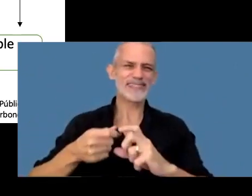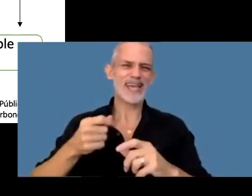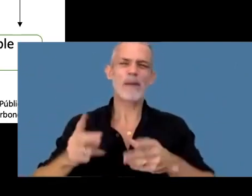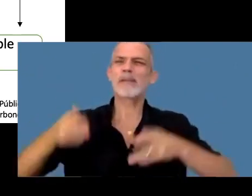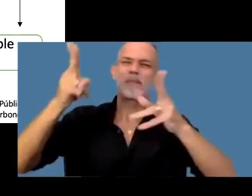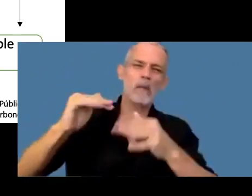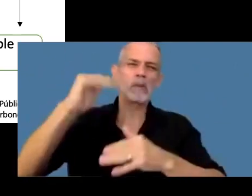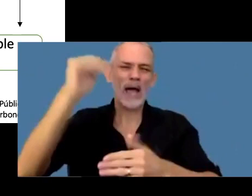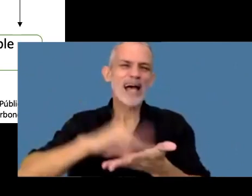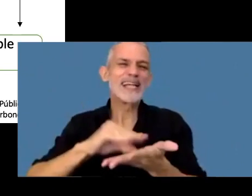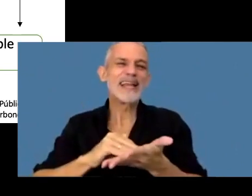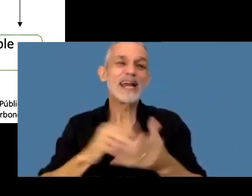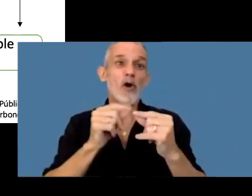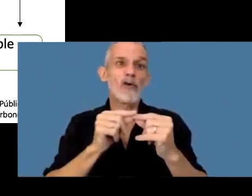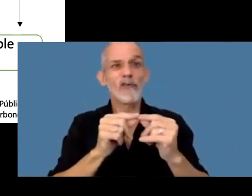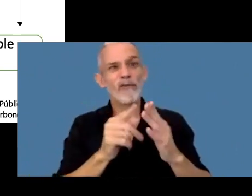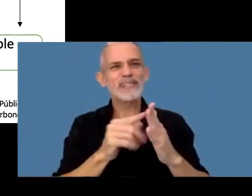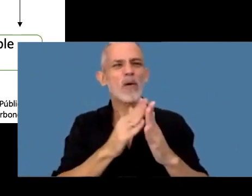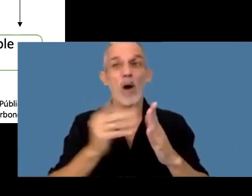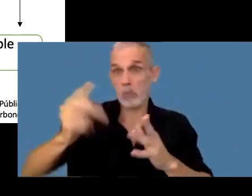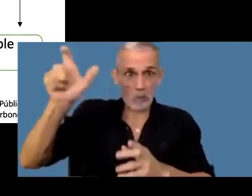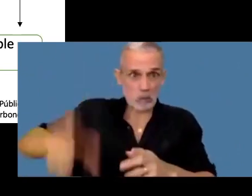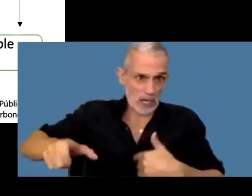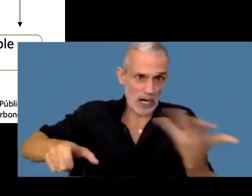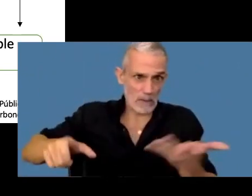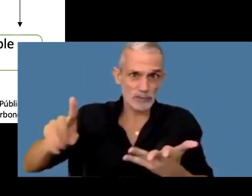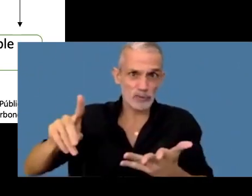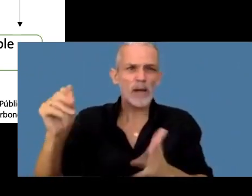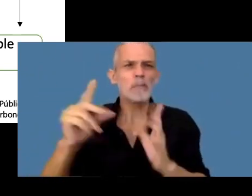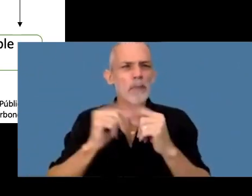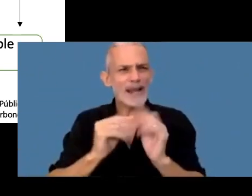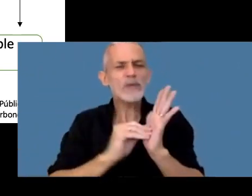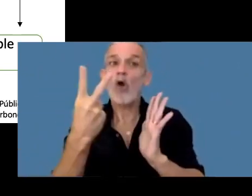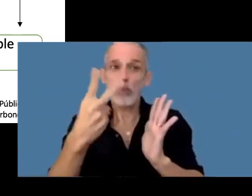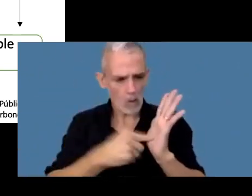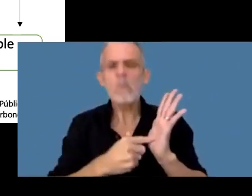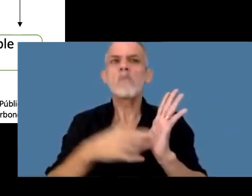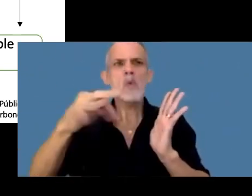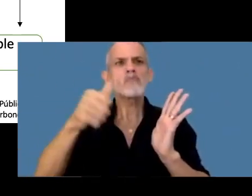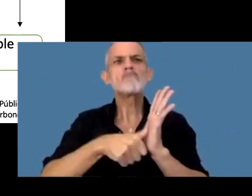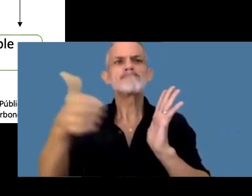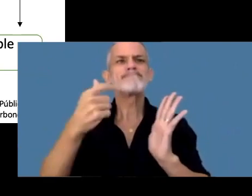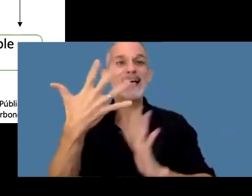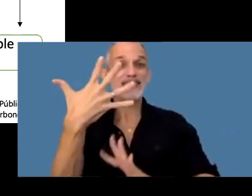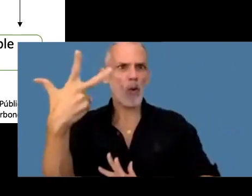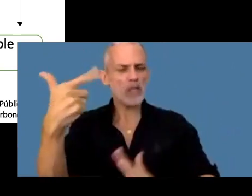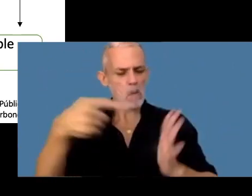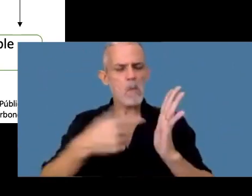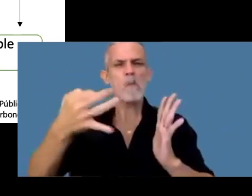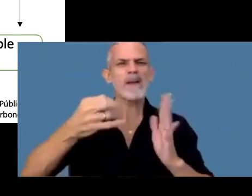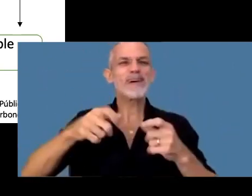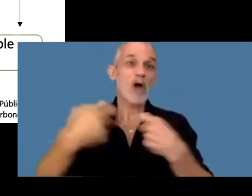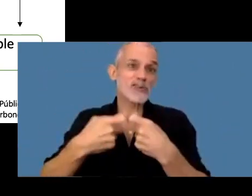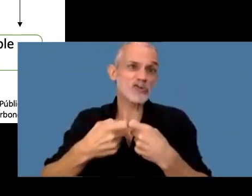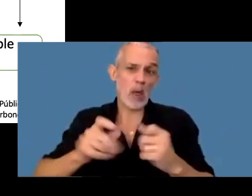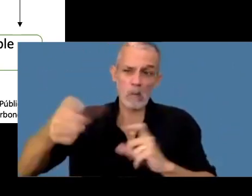en fecha posterior, la realiza a un sujeto considerado en el artículo, verifica, está dentro del artículo 53, sí, se lo transfería a una sociedad anónima, está en el